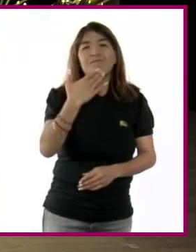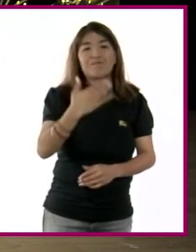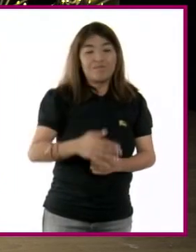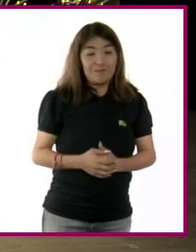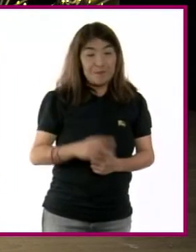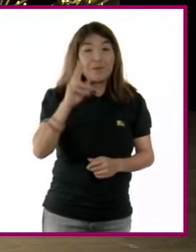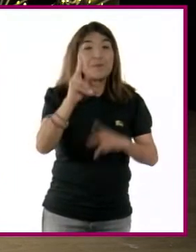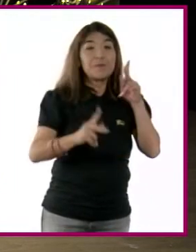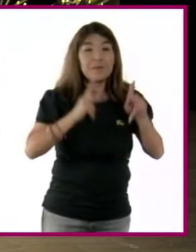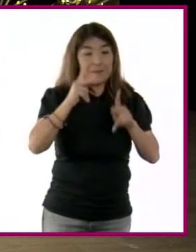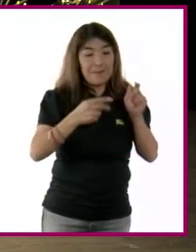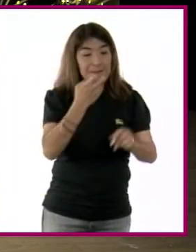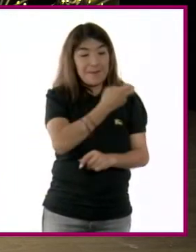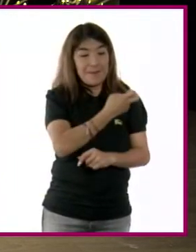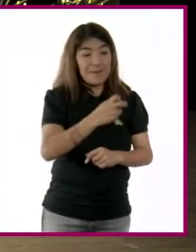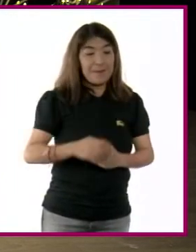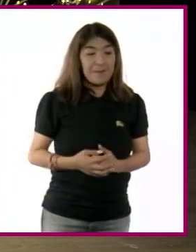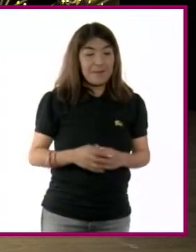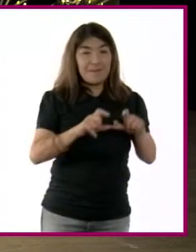Visítanos en